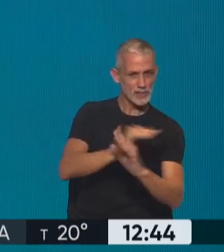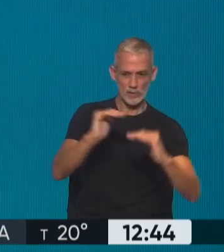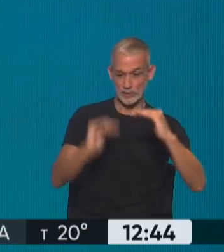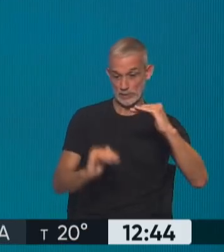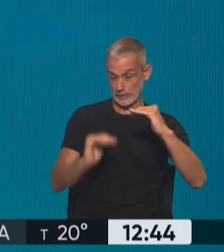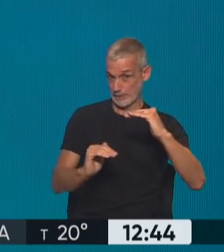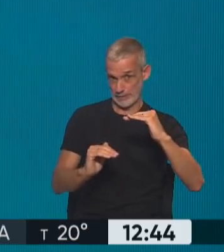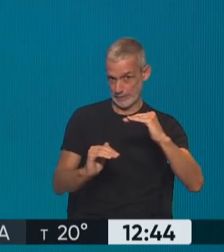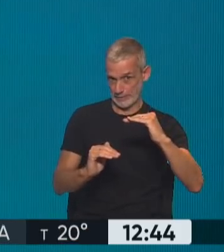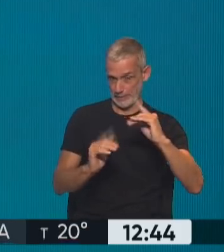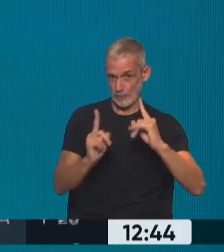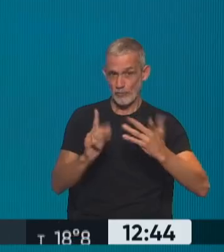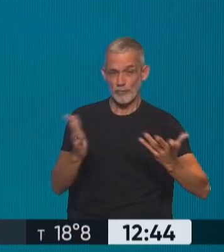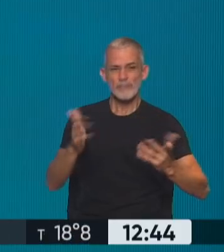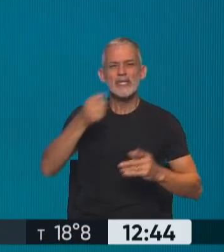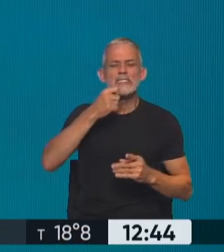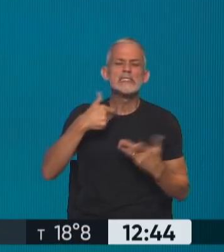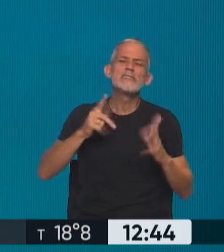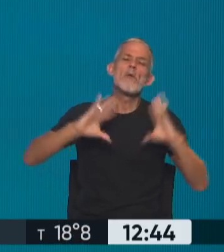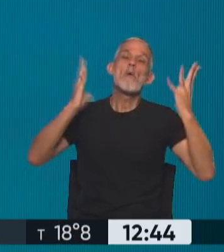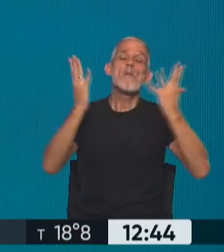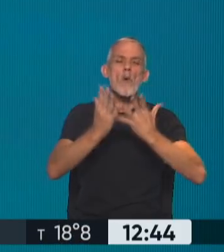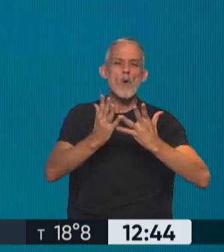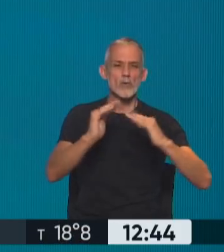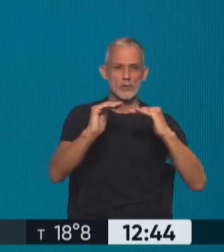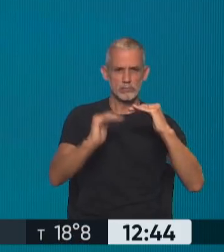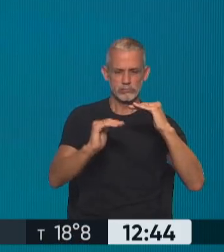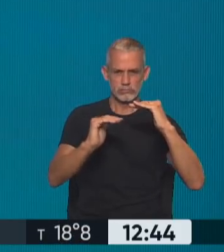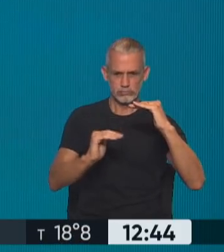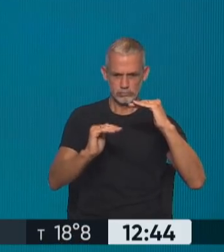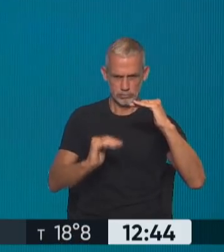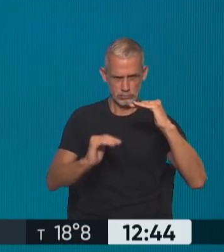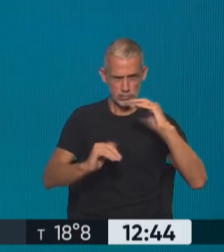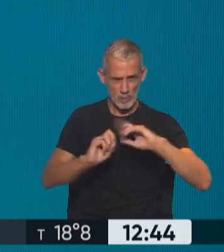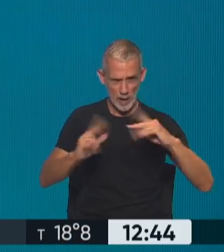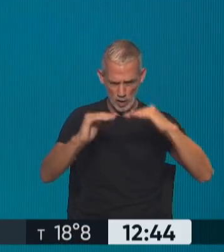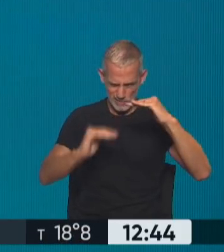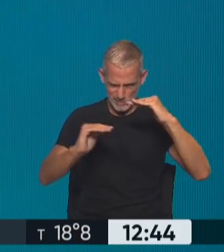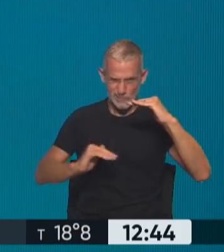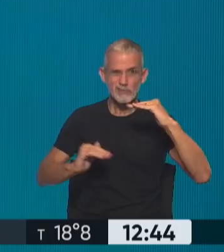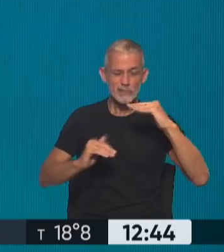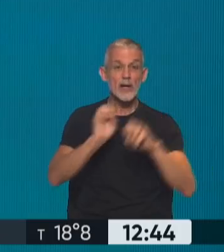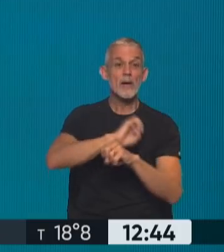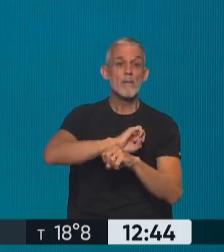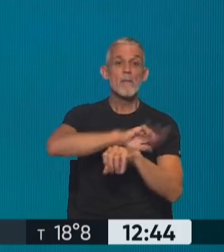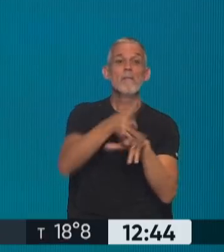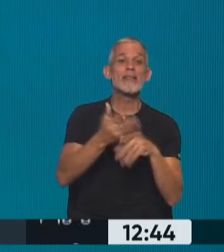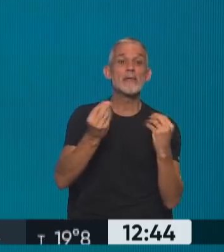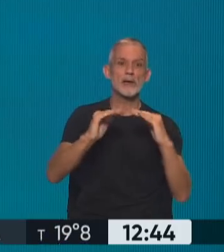claro que si vivíamos en un mundo cada vez más desigual, la pandemia no ha hecho más